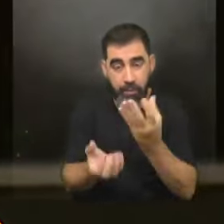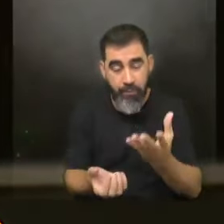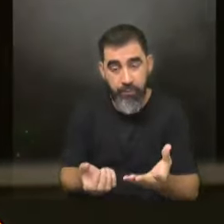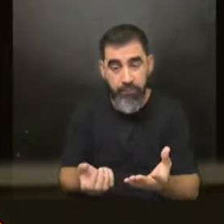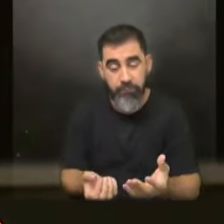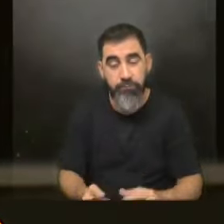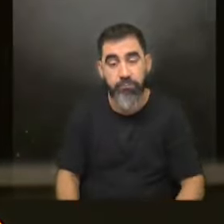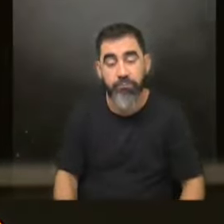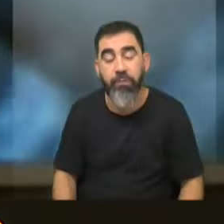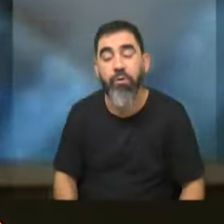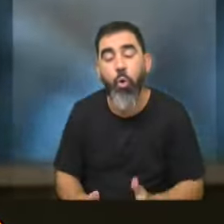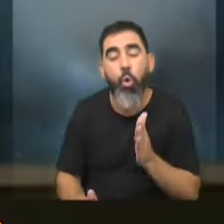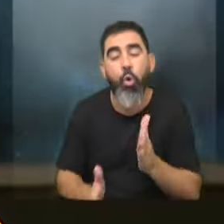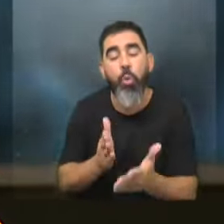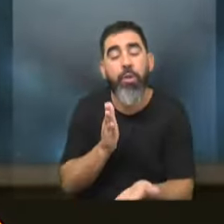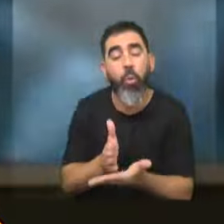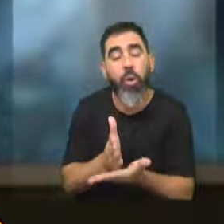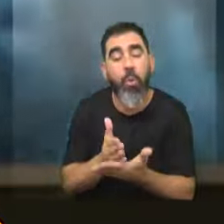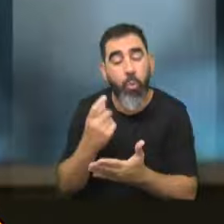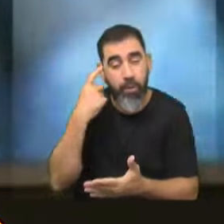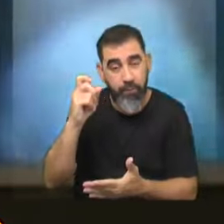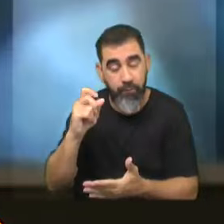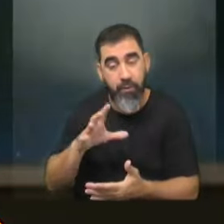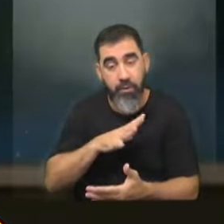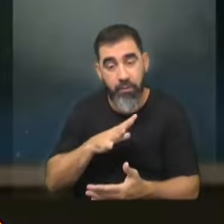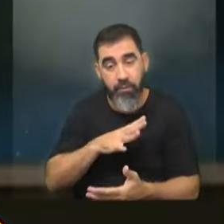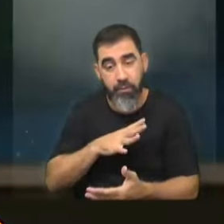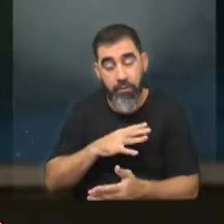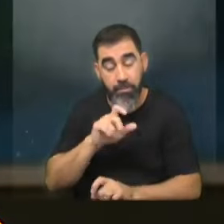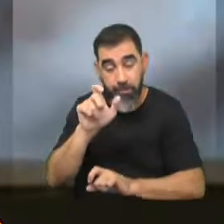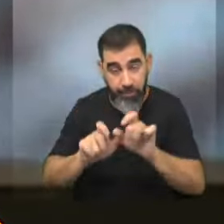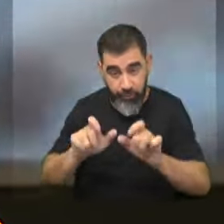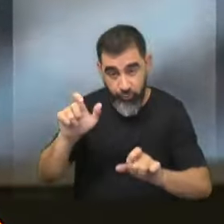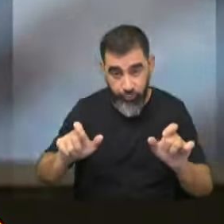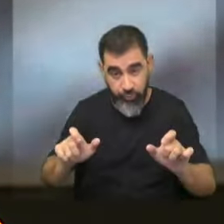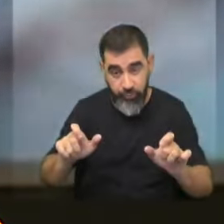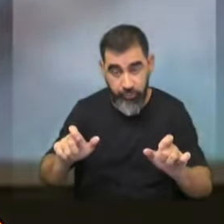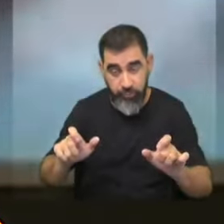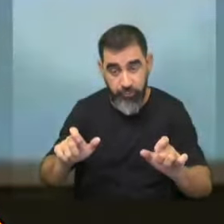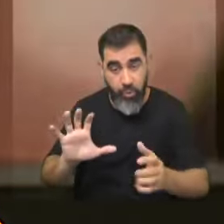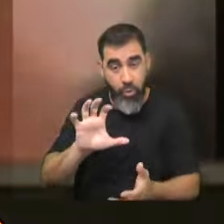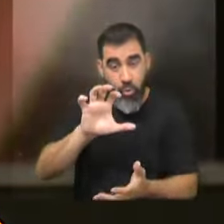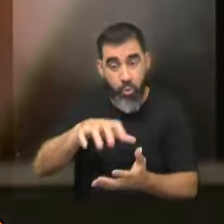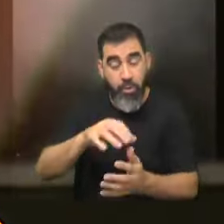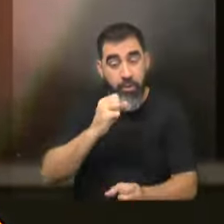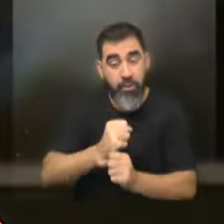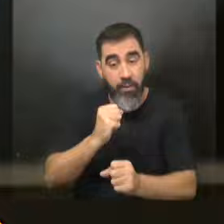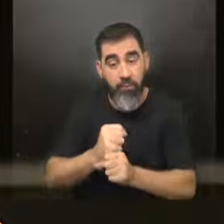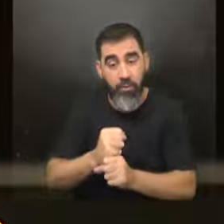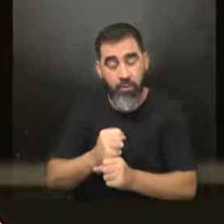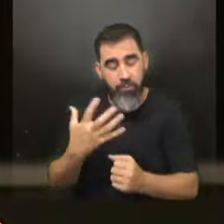llama robótica colaborativa. La idea es, hay gente en los establecimientos haciendo trabajos